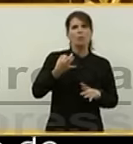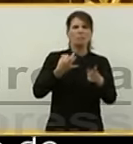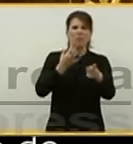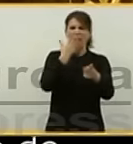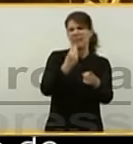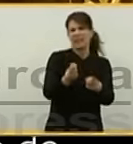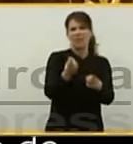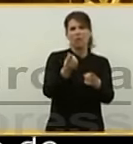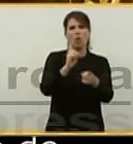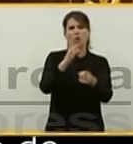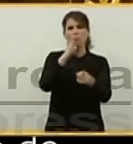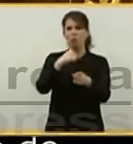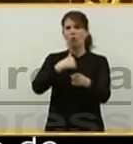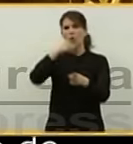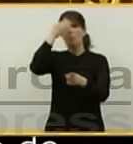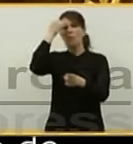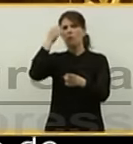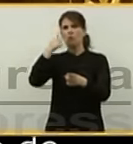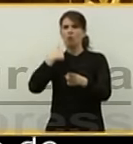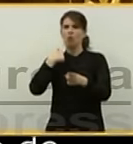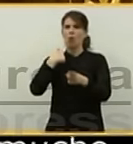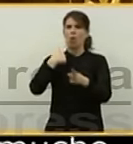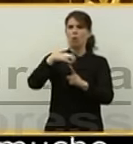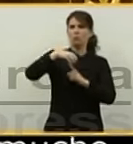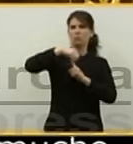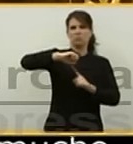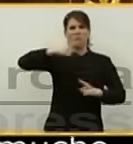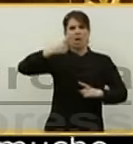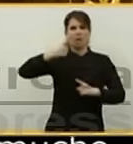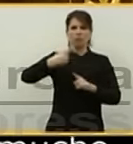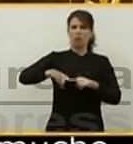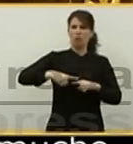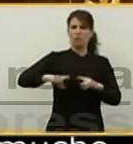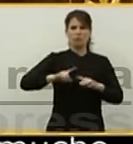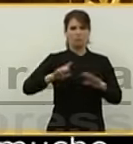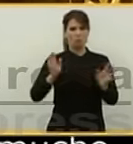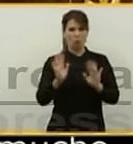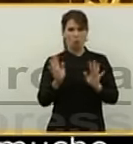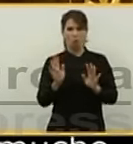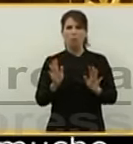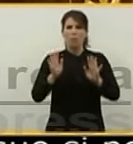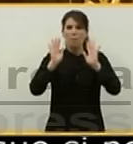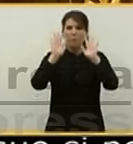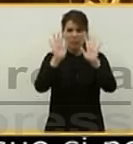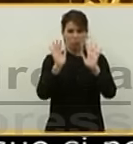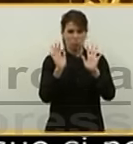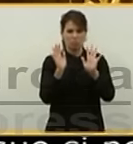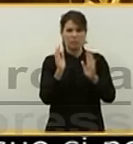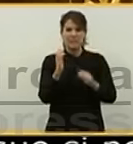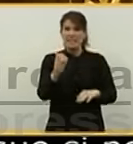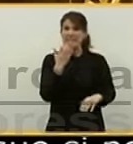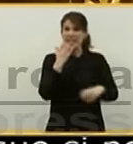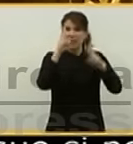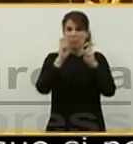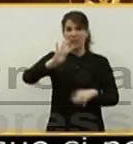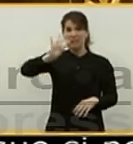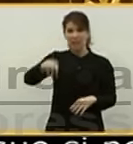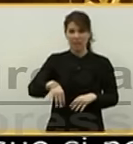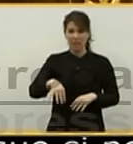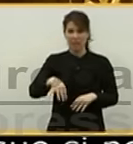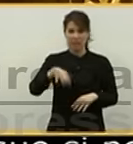Ni mucho menos, ¿eh? Pero creo sinceramente que si no estuviera encima de la mesa el tema catalán, hoy